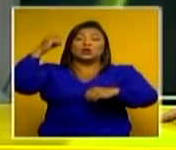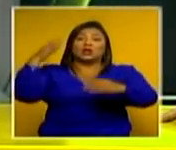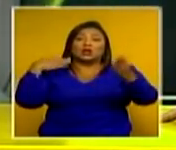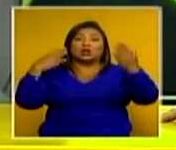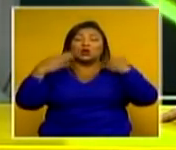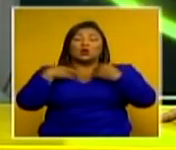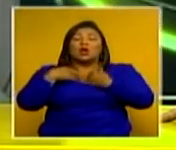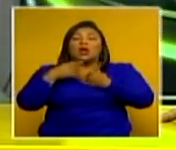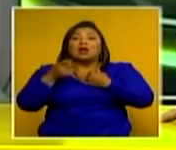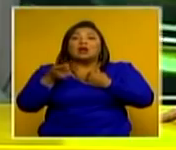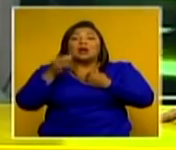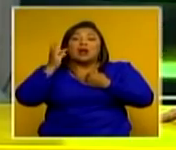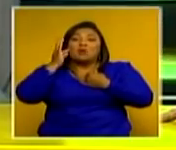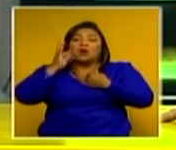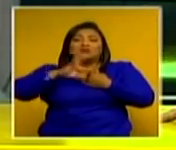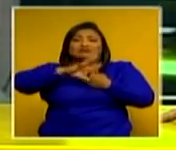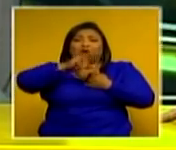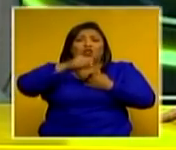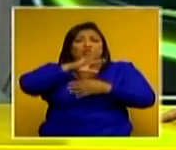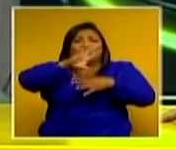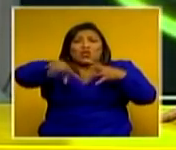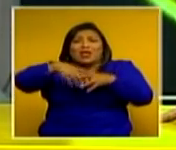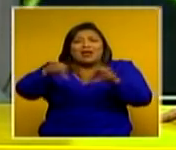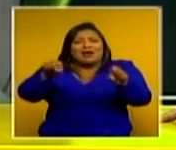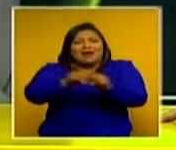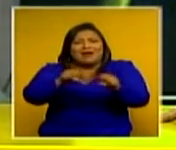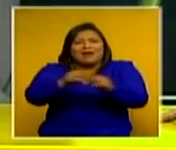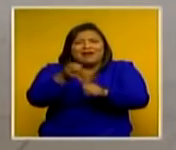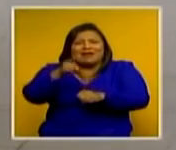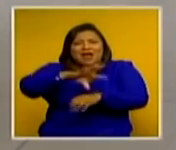féminas se les llevaron hasta los zapatos